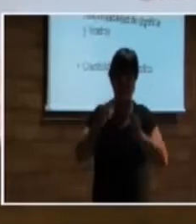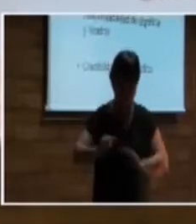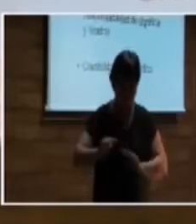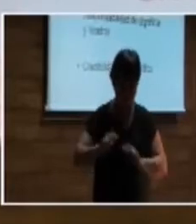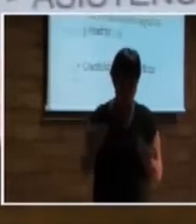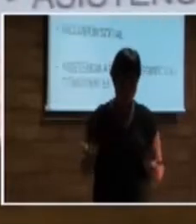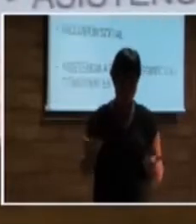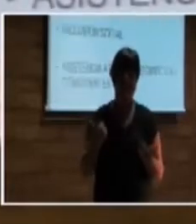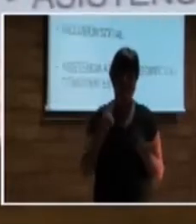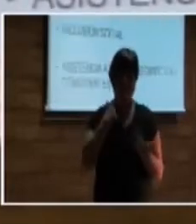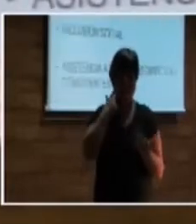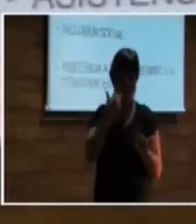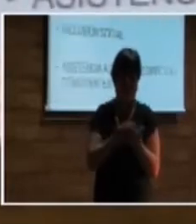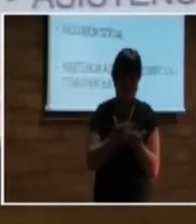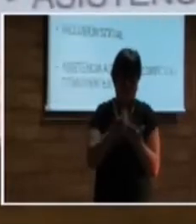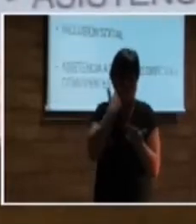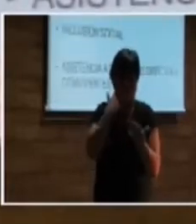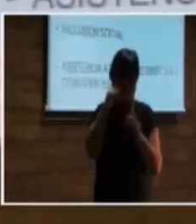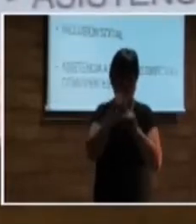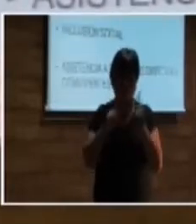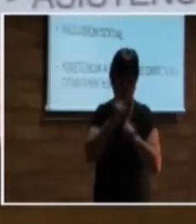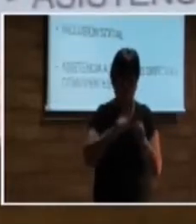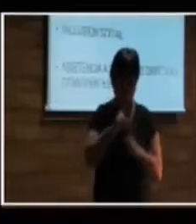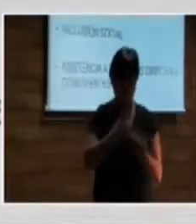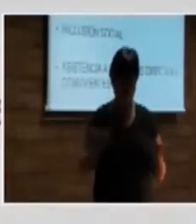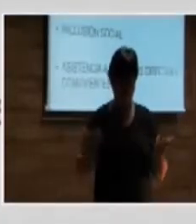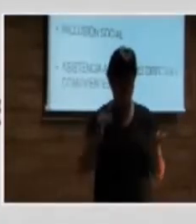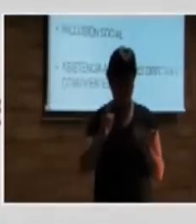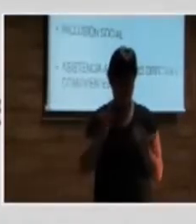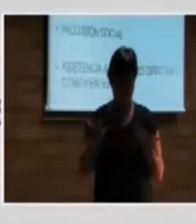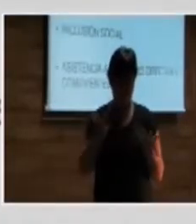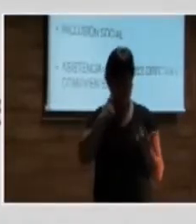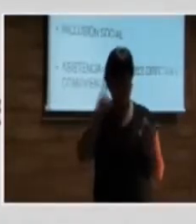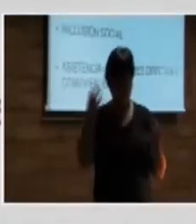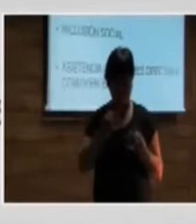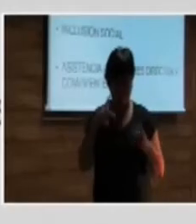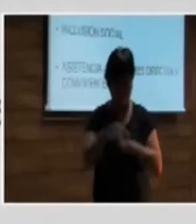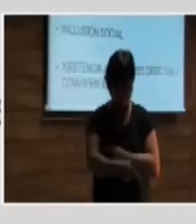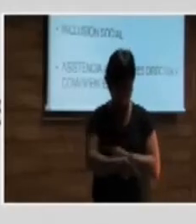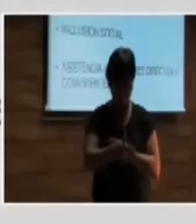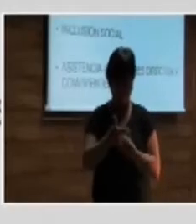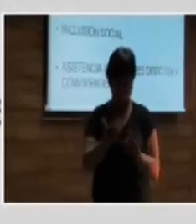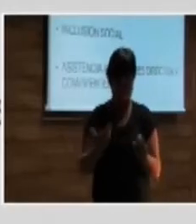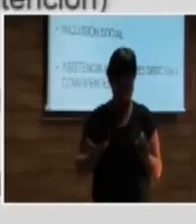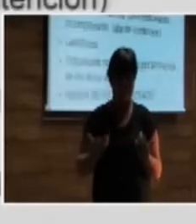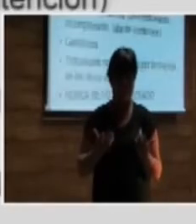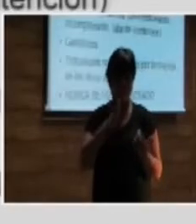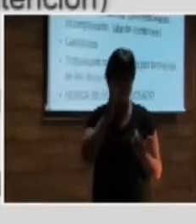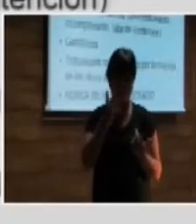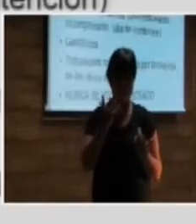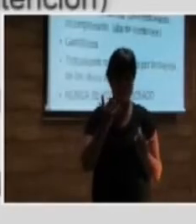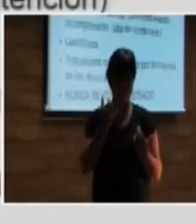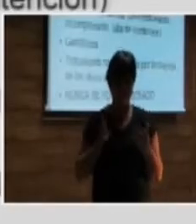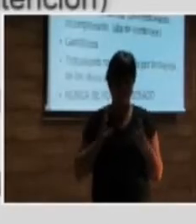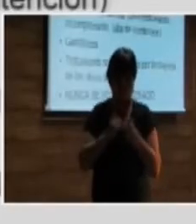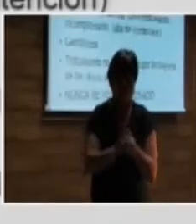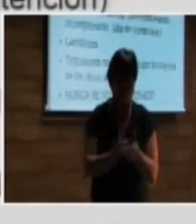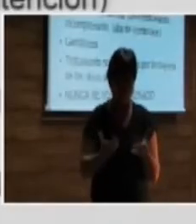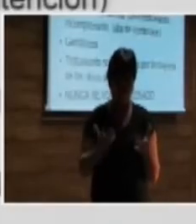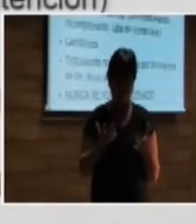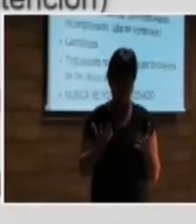mostrar la problemática y fundamentalmente generar prevención, inclusión y trabajar sobre los geriátricos,